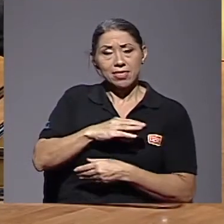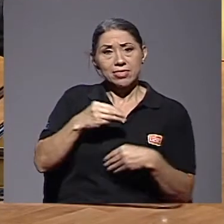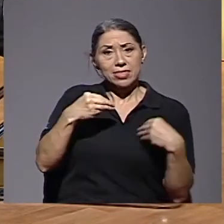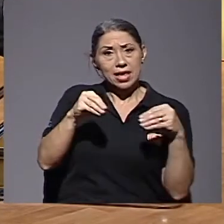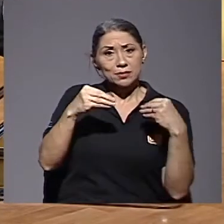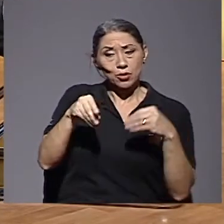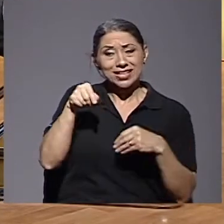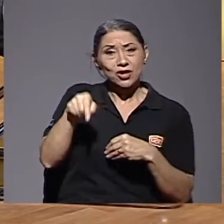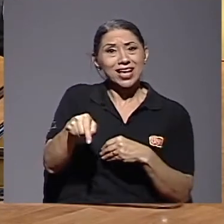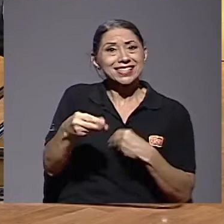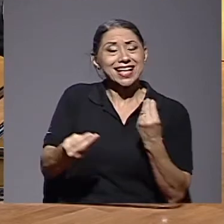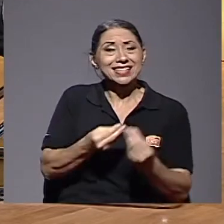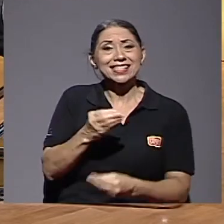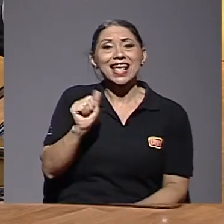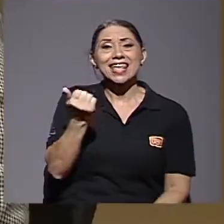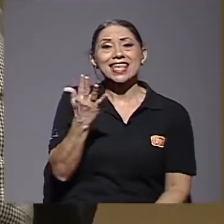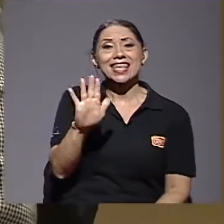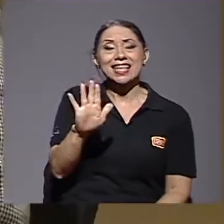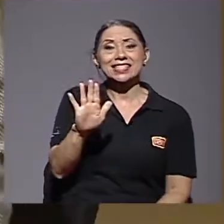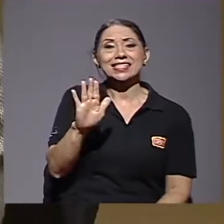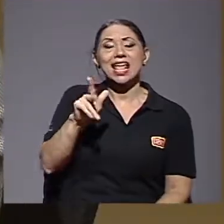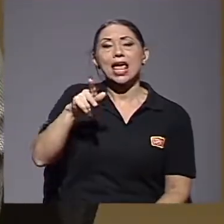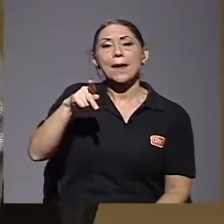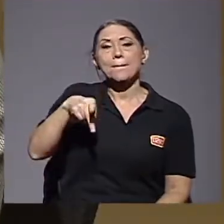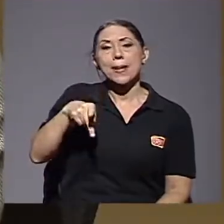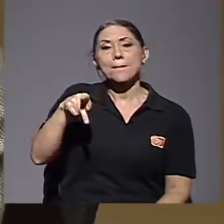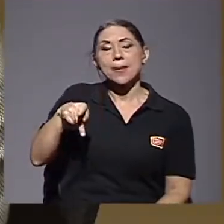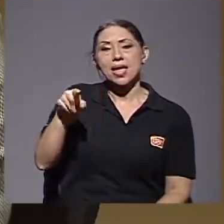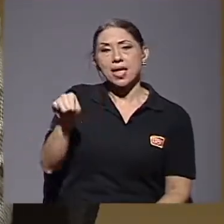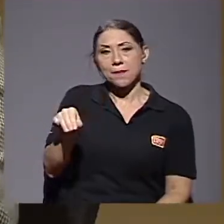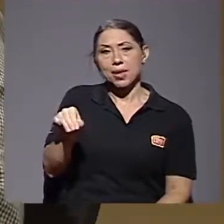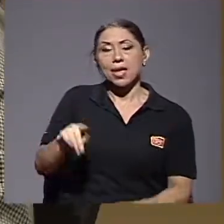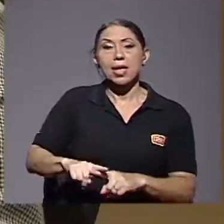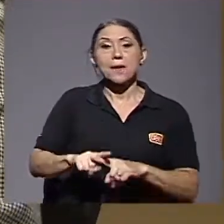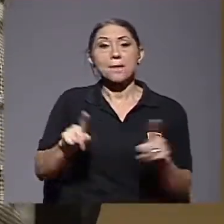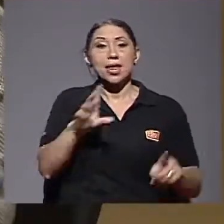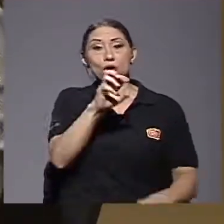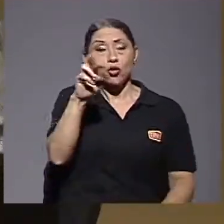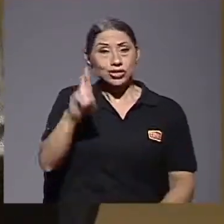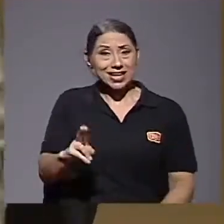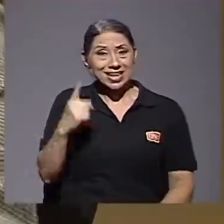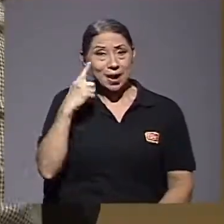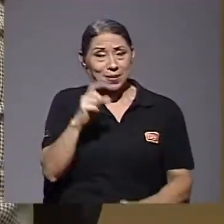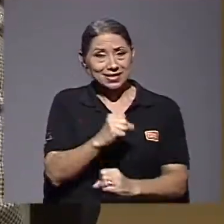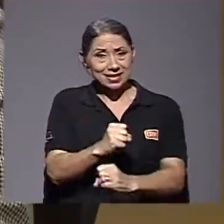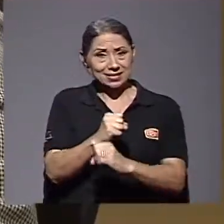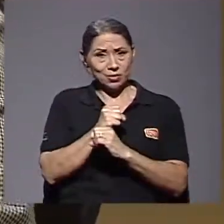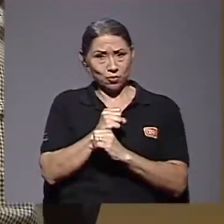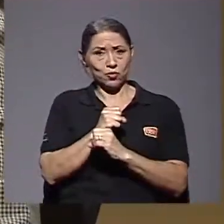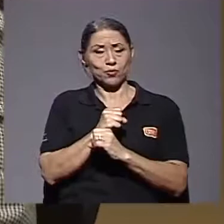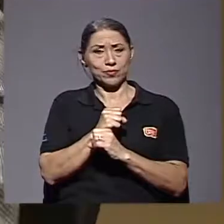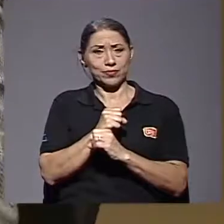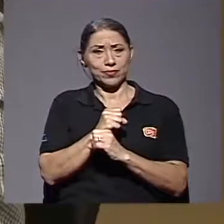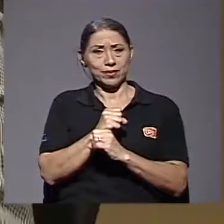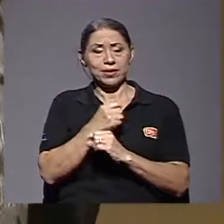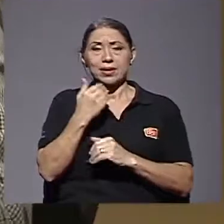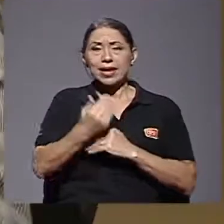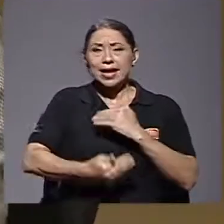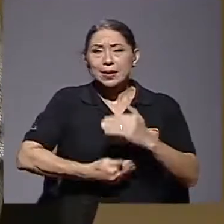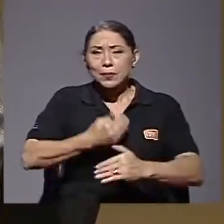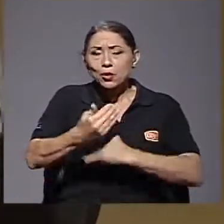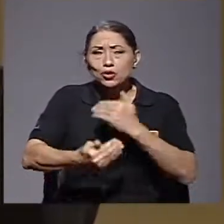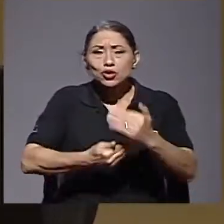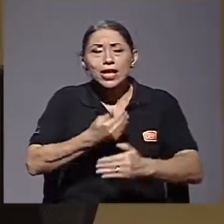Unidos, es un diésel de 15 ppm. Pero Costa Rica, para poder estar seguro que en el proceso de transporte